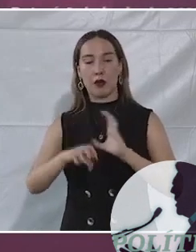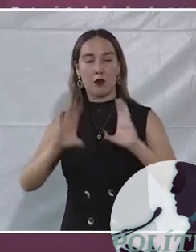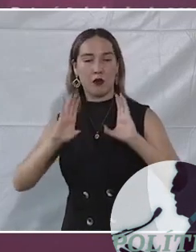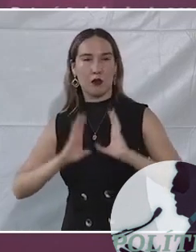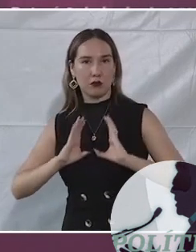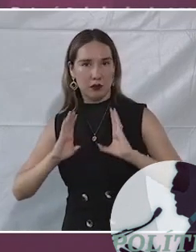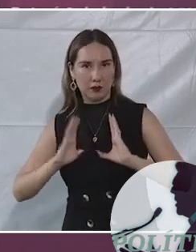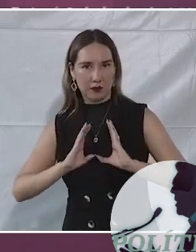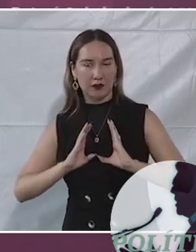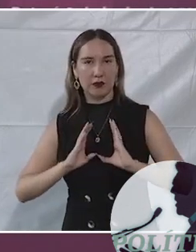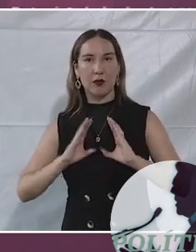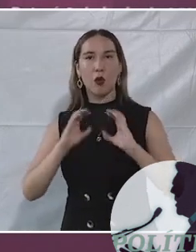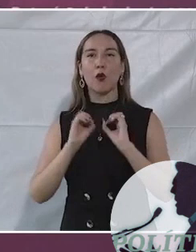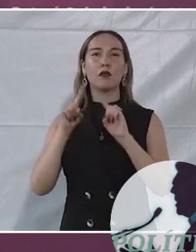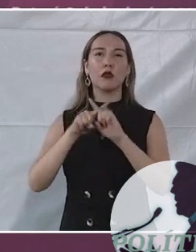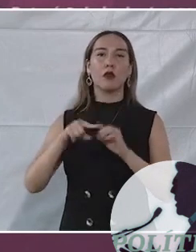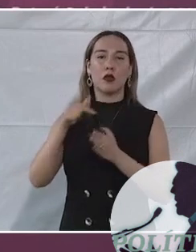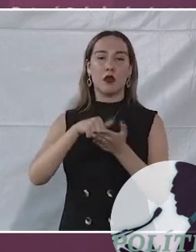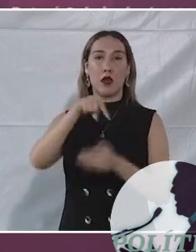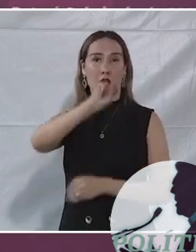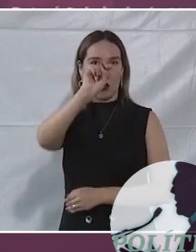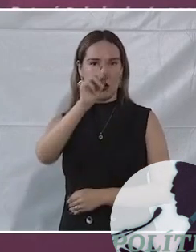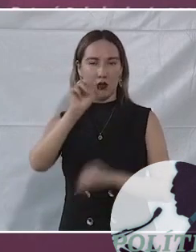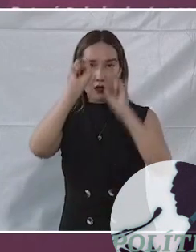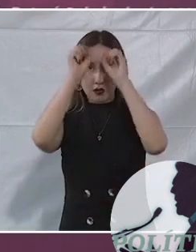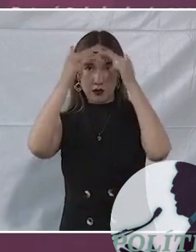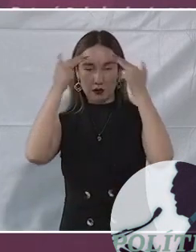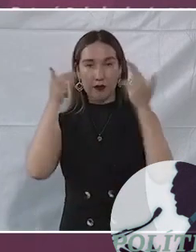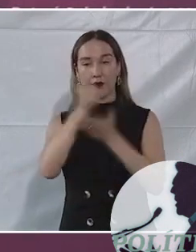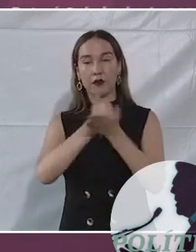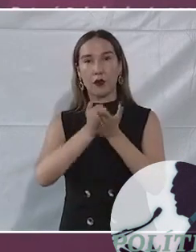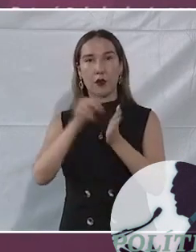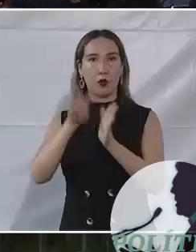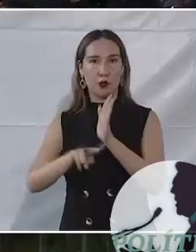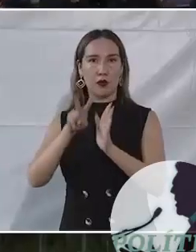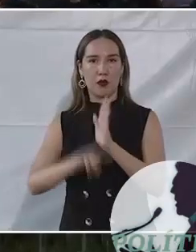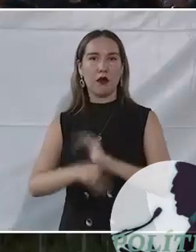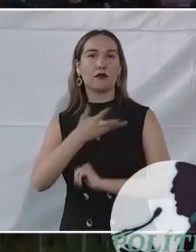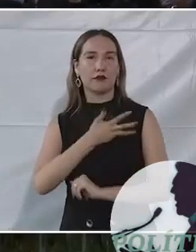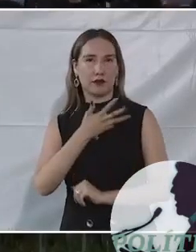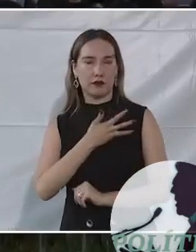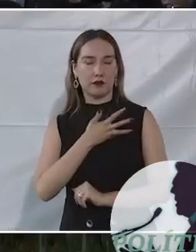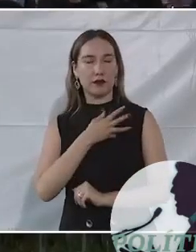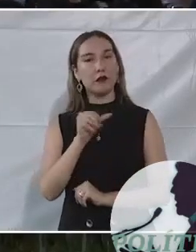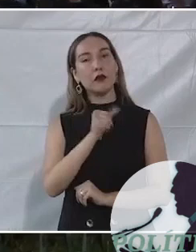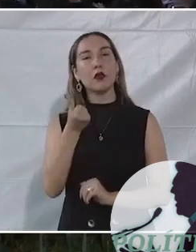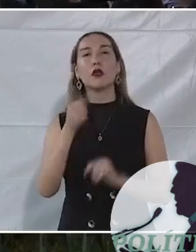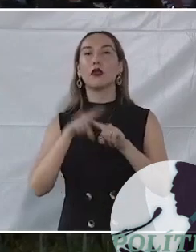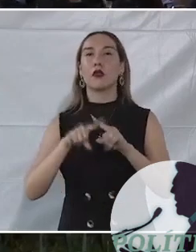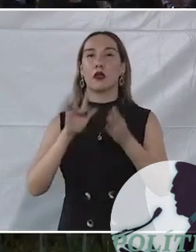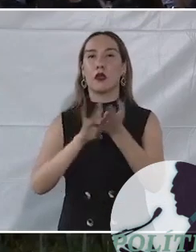entregar fertilizantes gratuitos para todos los productores de la Huasteca.